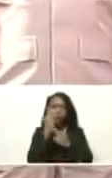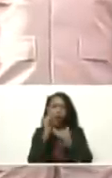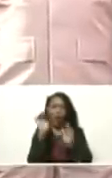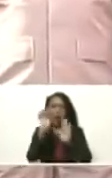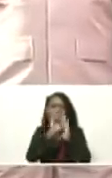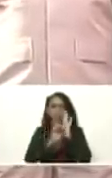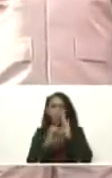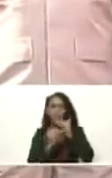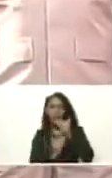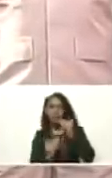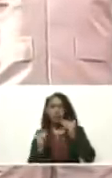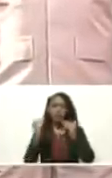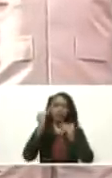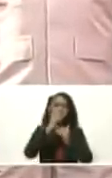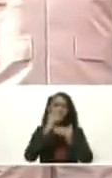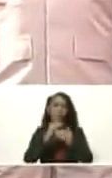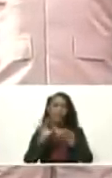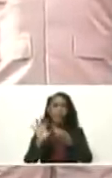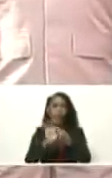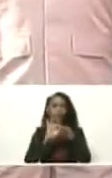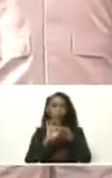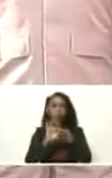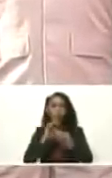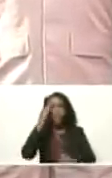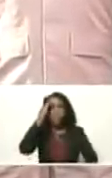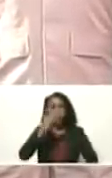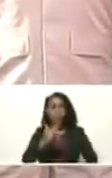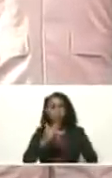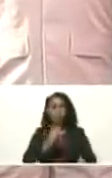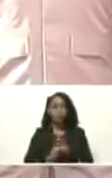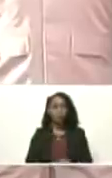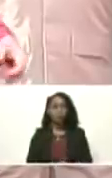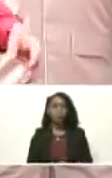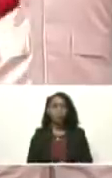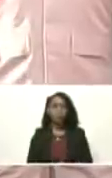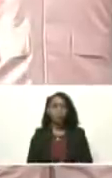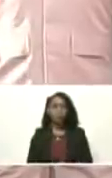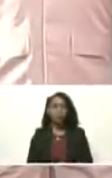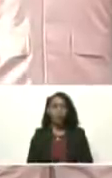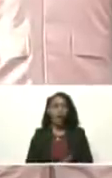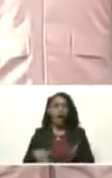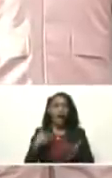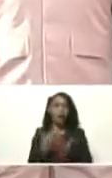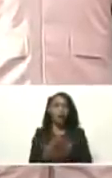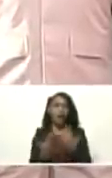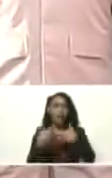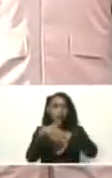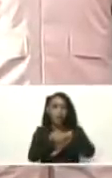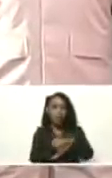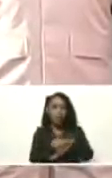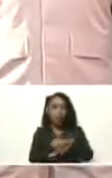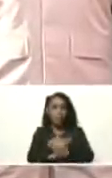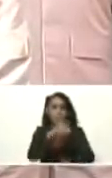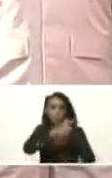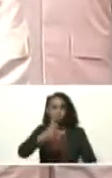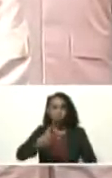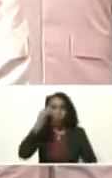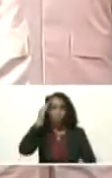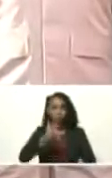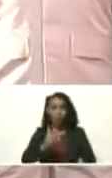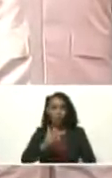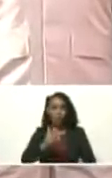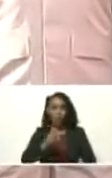superior de la unión cívico-militar a la fusión cívico-militar.